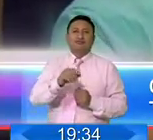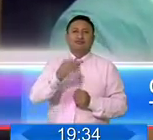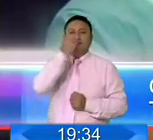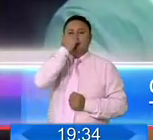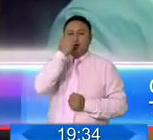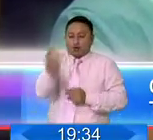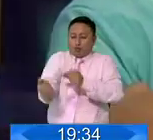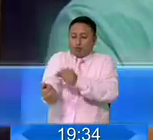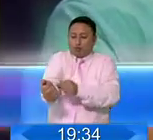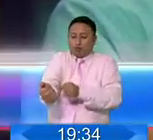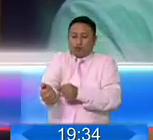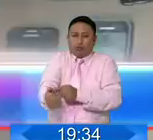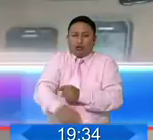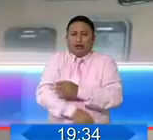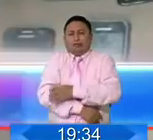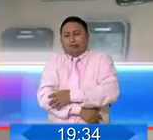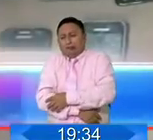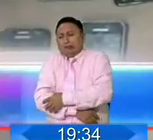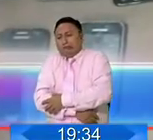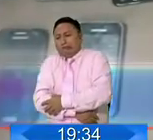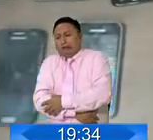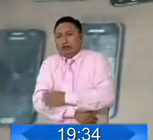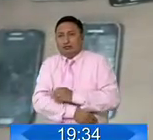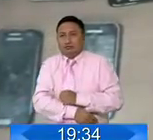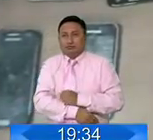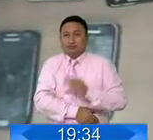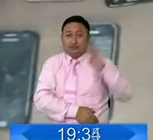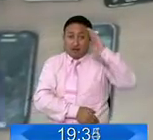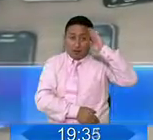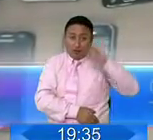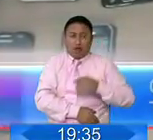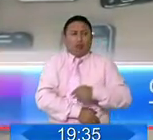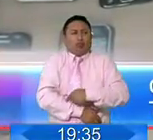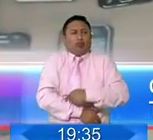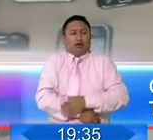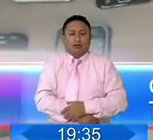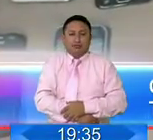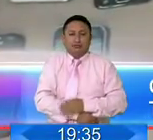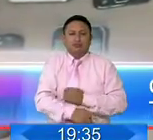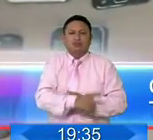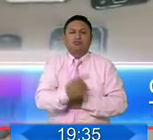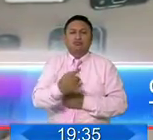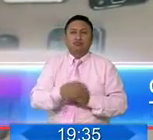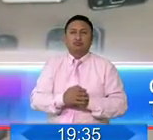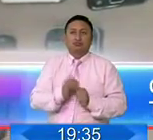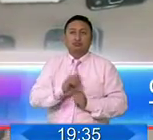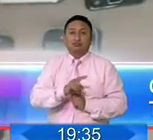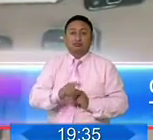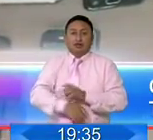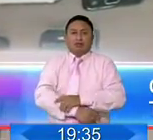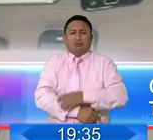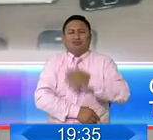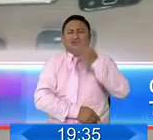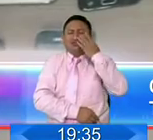que tenía fracturada el brazo. Pretendiendo que creyeran en su mentira, el implicado hasta lloró